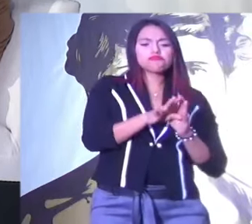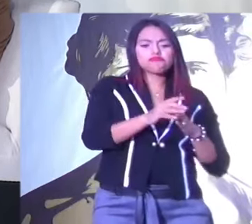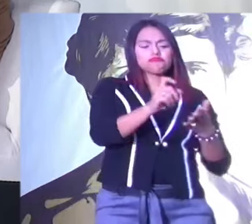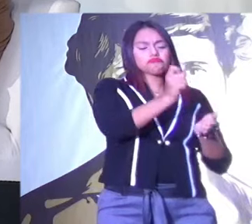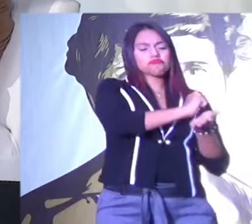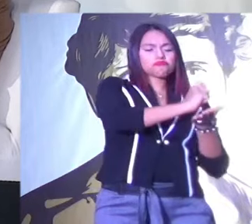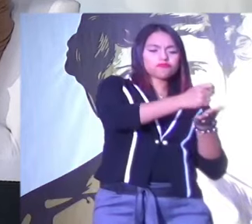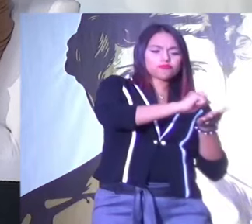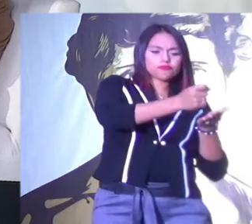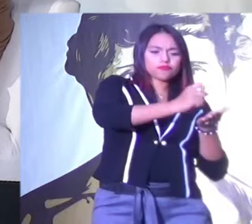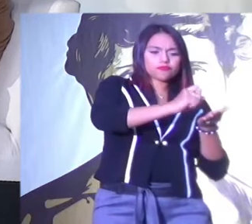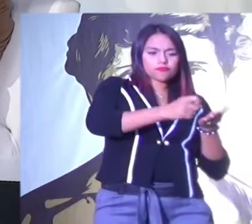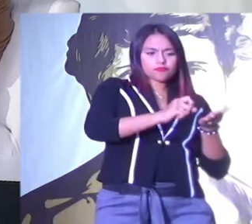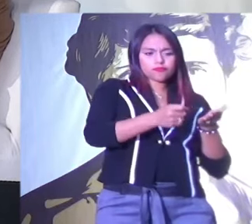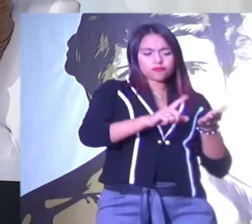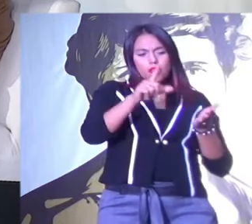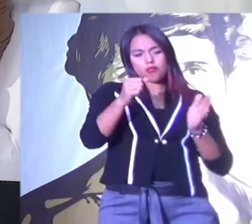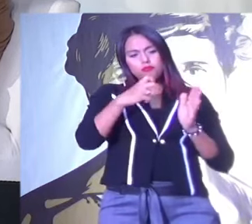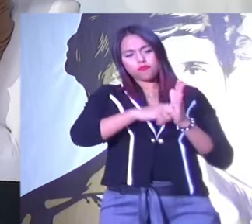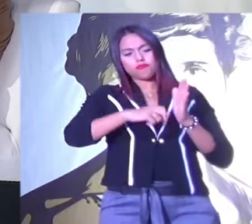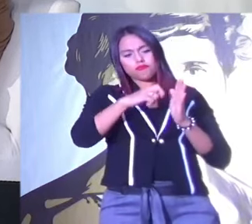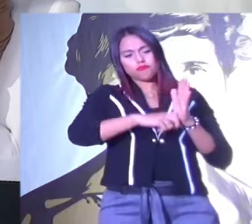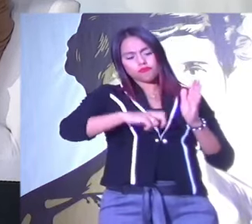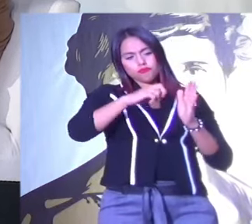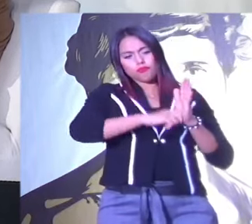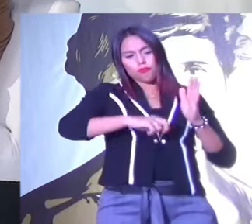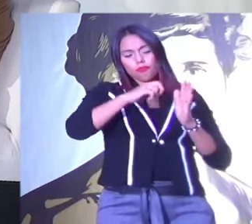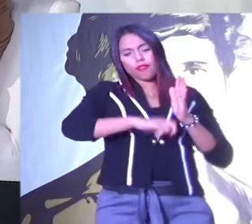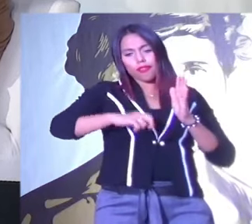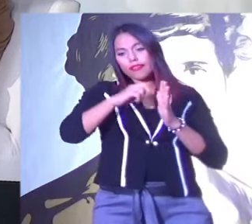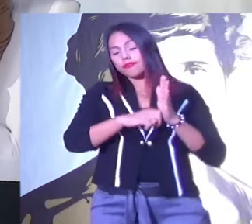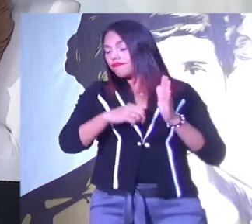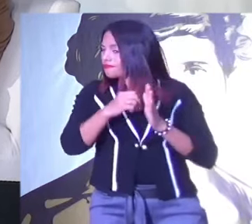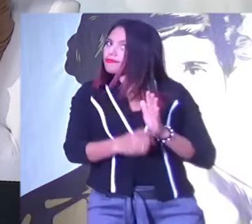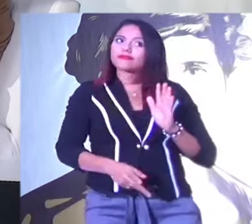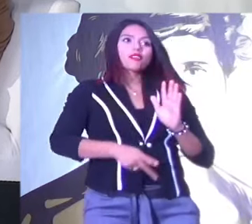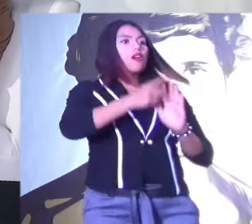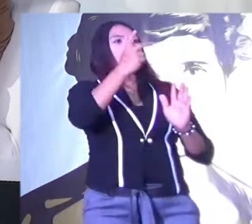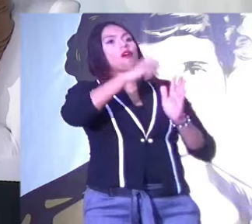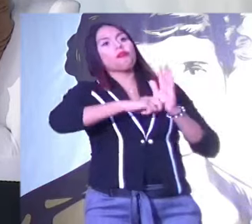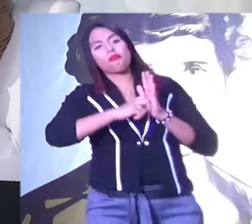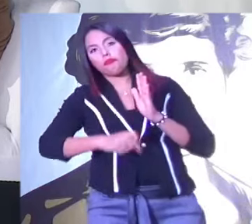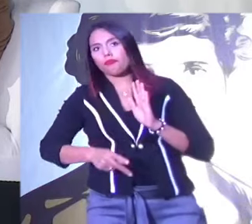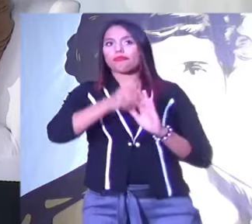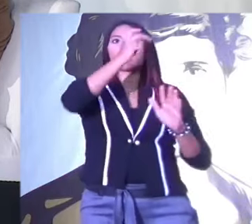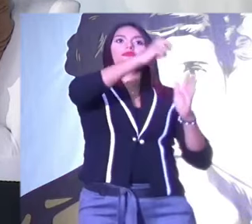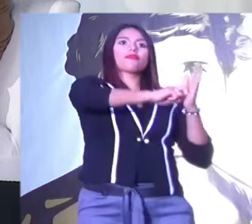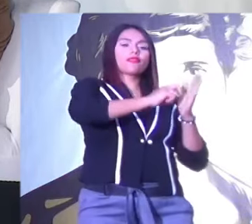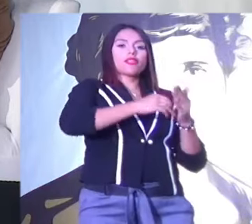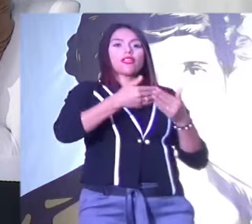Y al principio empecé a modificarlo simplemente, me costaba mucho trabajo, porque cómo modificas a Chekhov, ¿no? Pero hey,